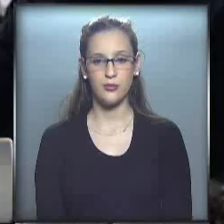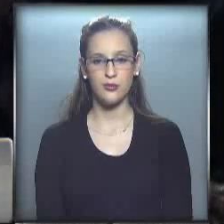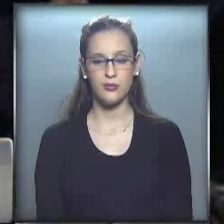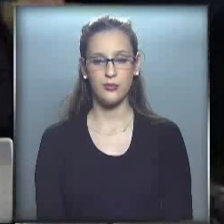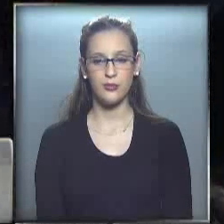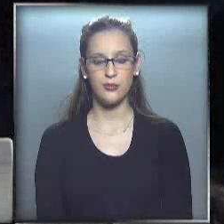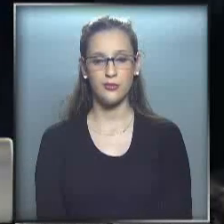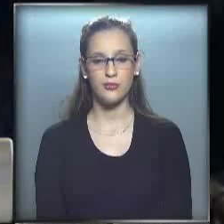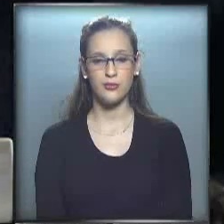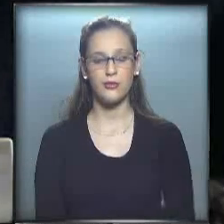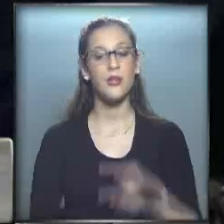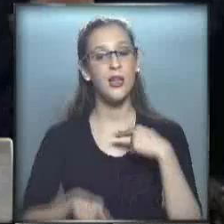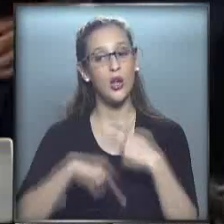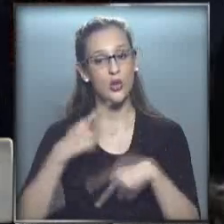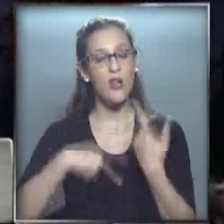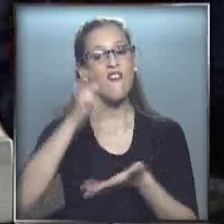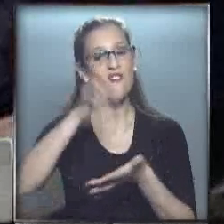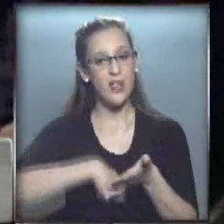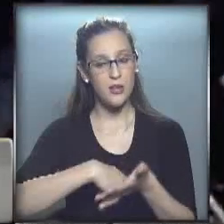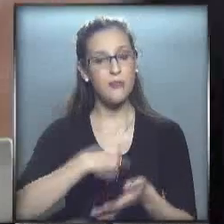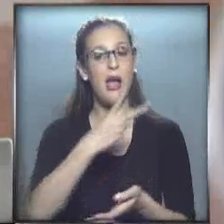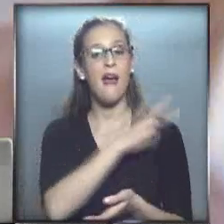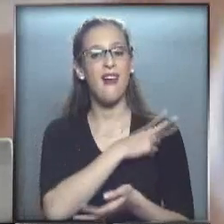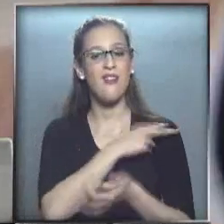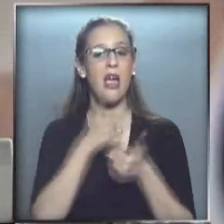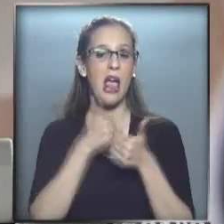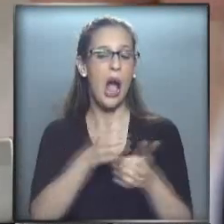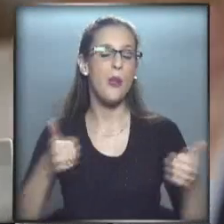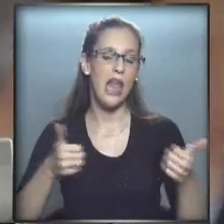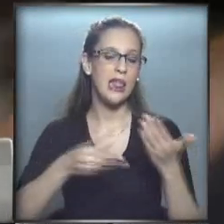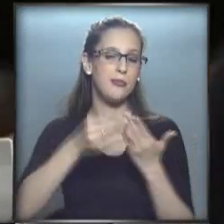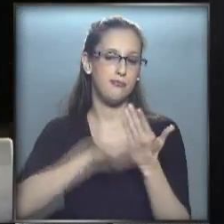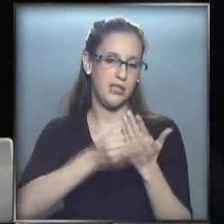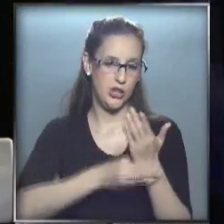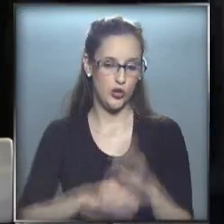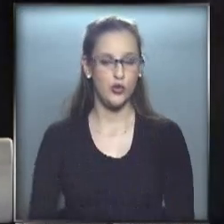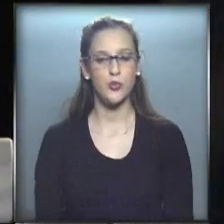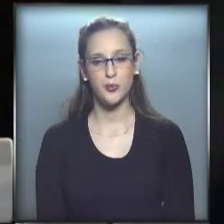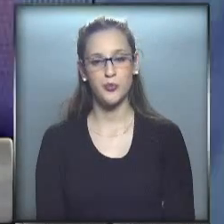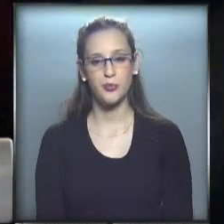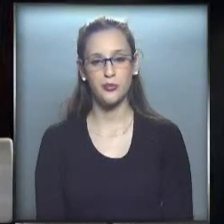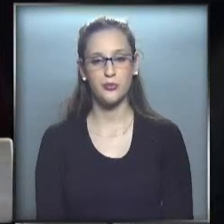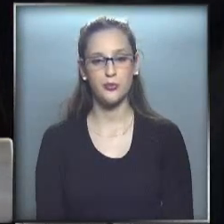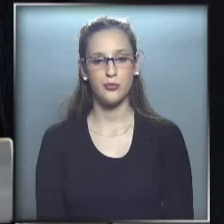Y a continuación firmará el acta el señor Jefe de Gabinete de Ministros, el contador Jorge Milton Capitanich.